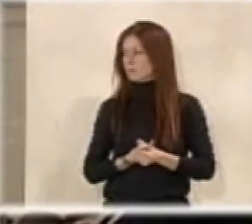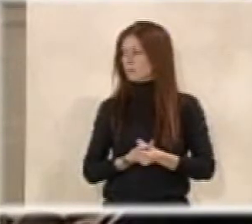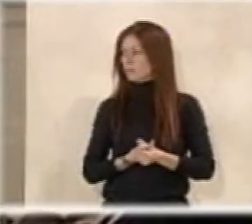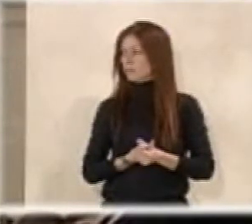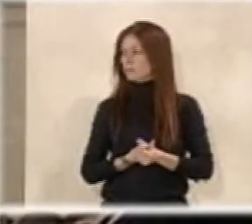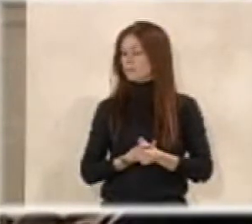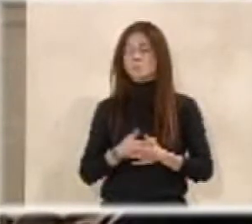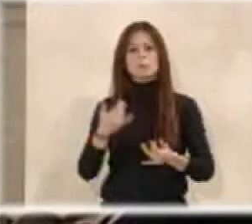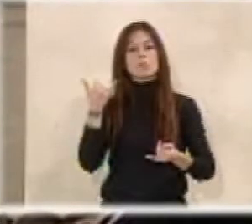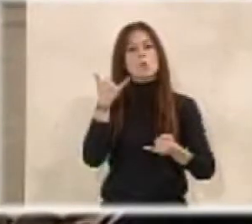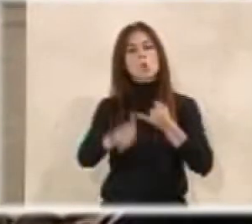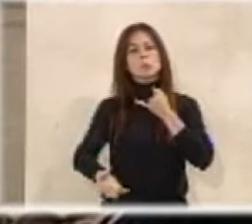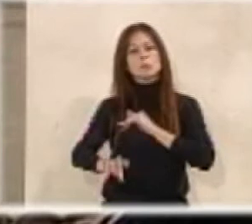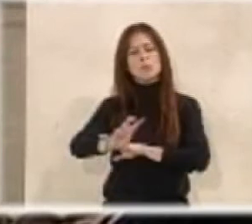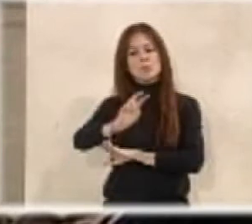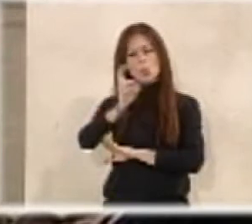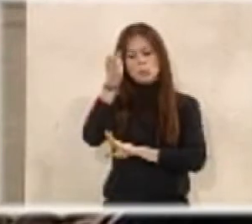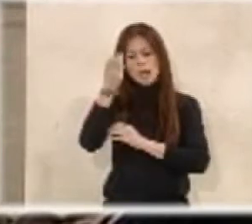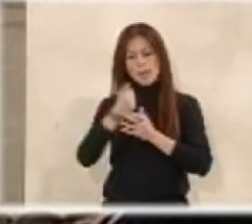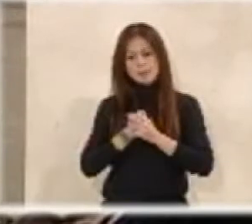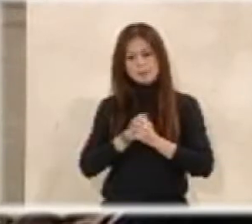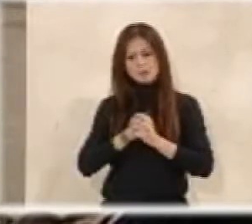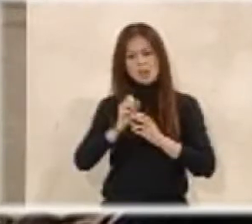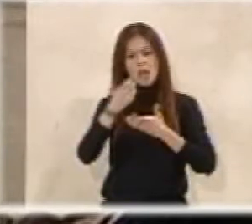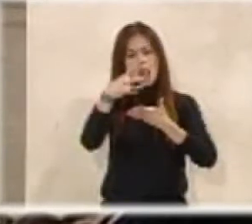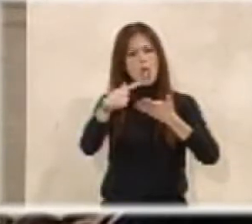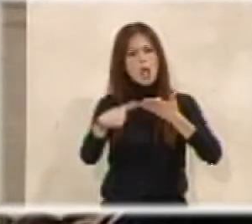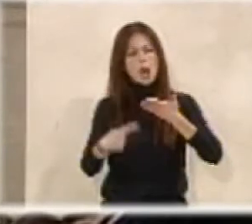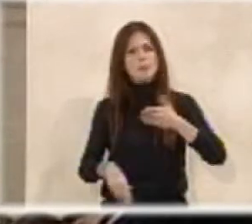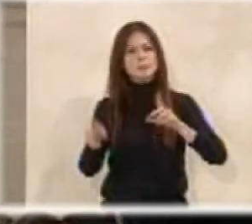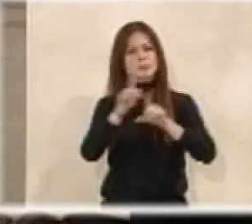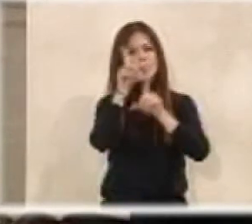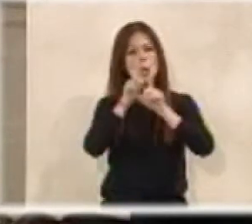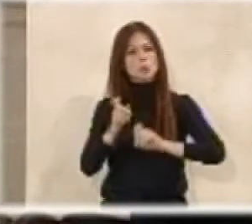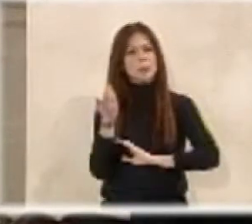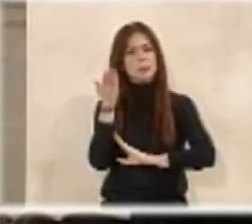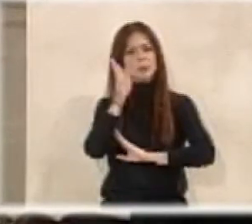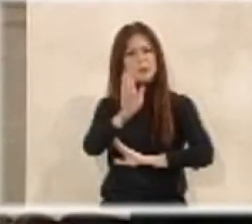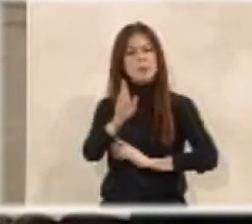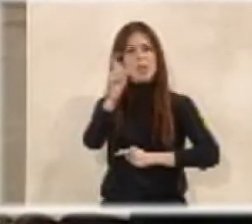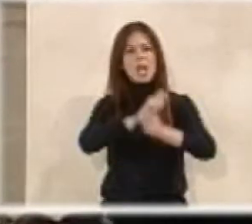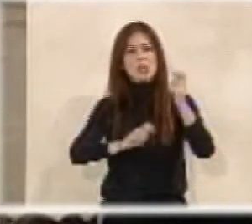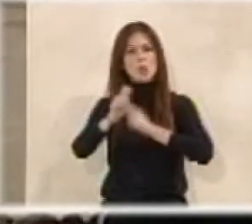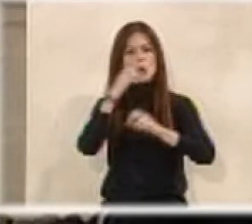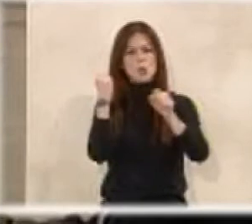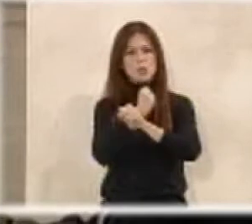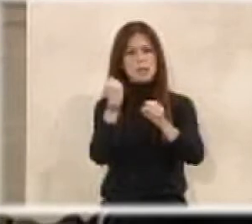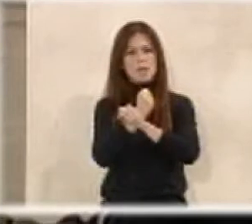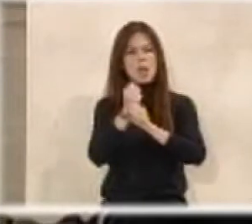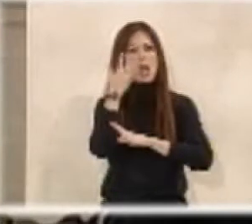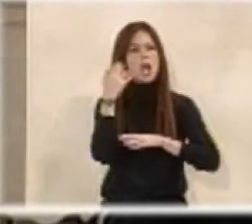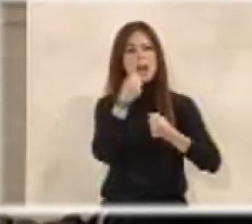y por último hay otra... una serie de preguntas que presenta la Asociación de Trabajadores de